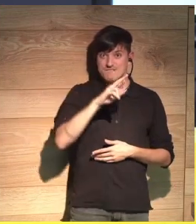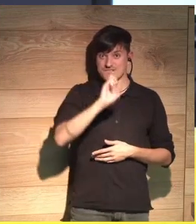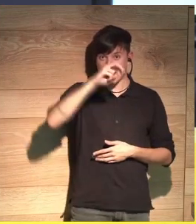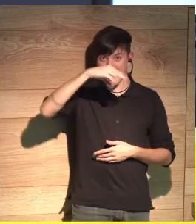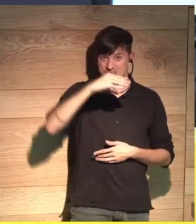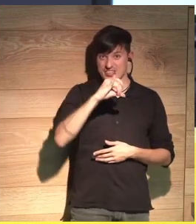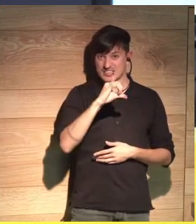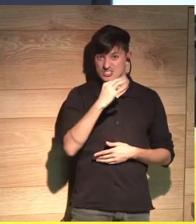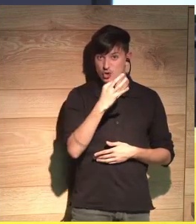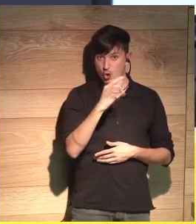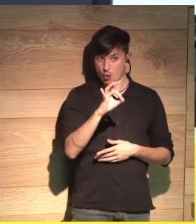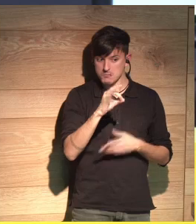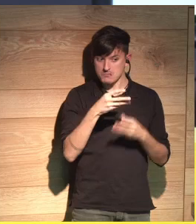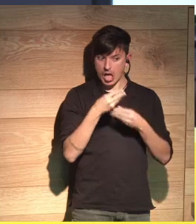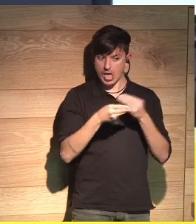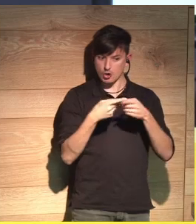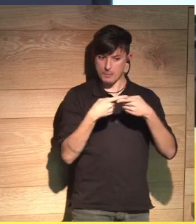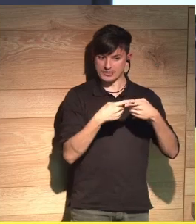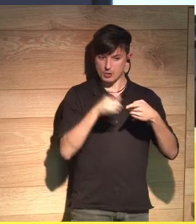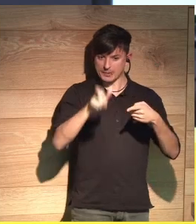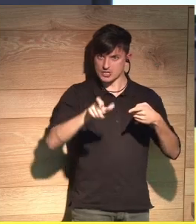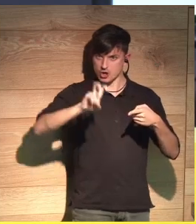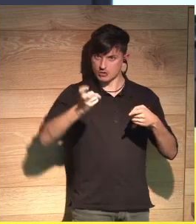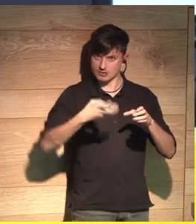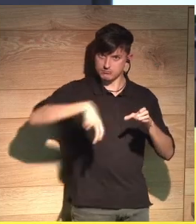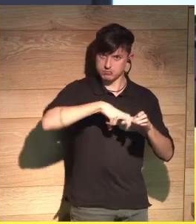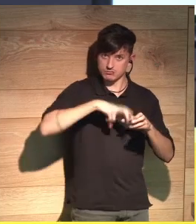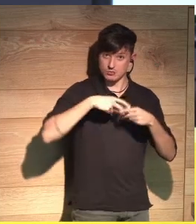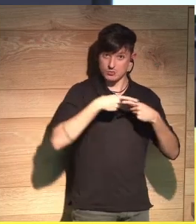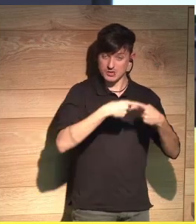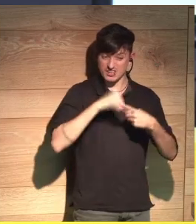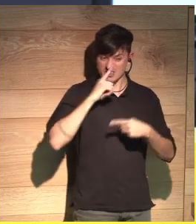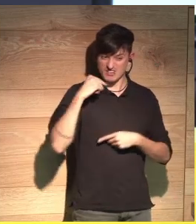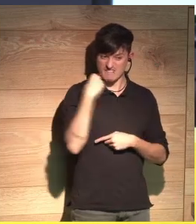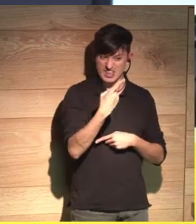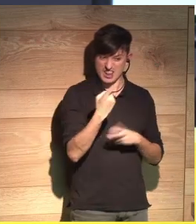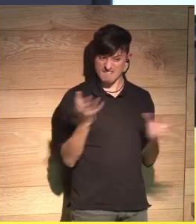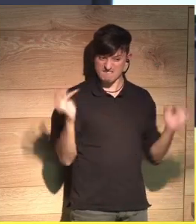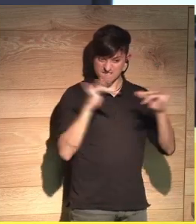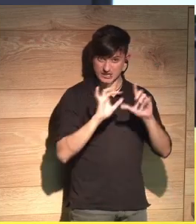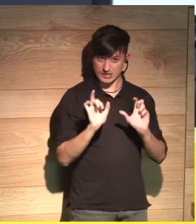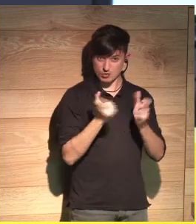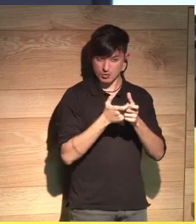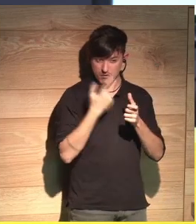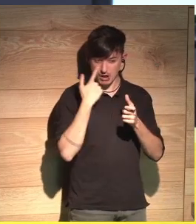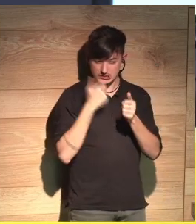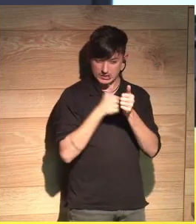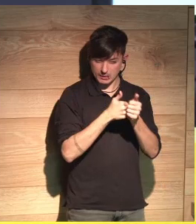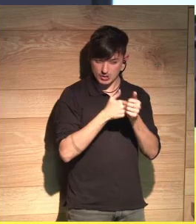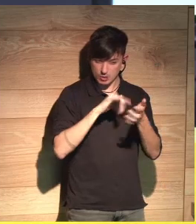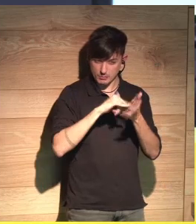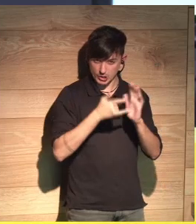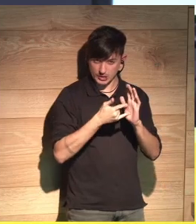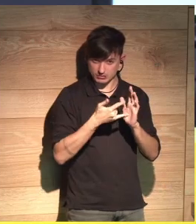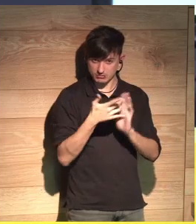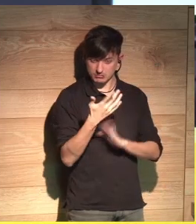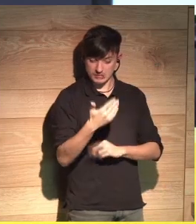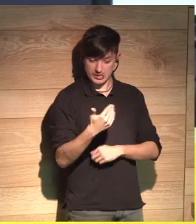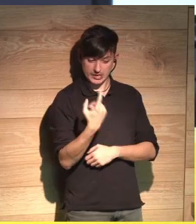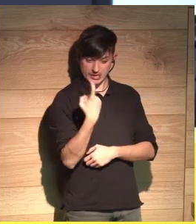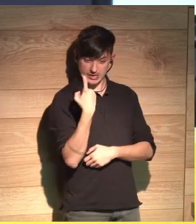se producen de forma compartida con otra persona entonces el año que viene nos vamos a reunir sobre el seguimiento del proyecto nuestros estudios de estudiantes sienten